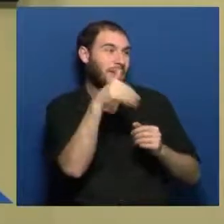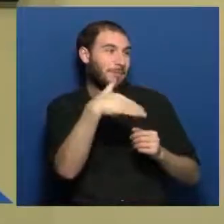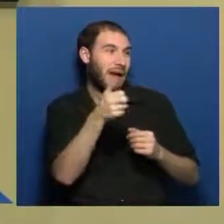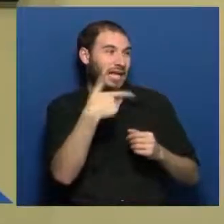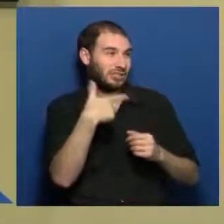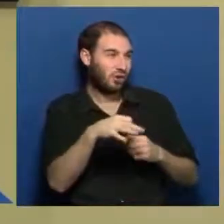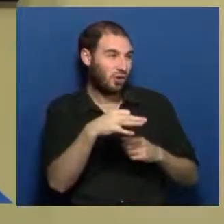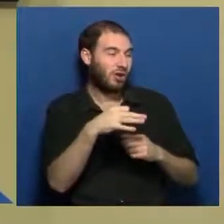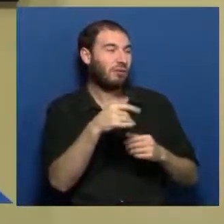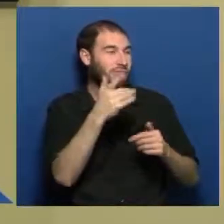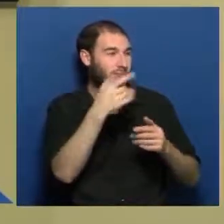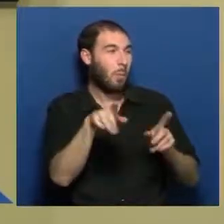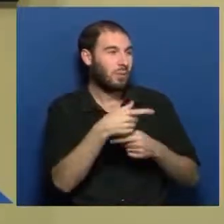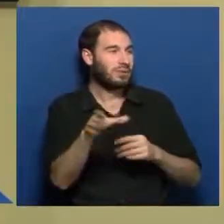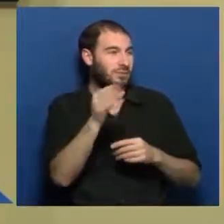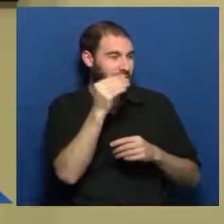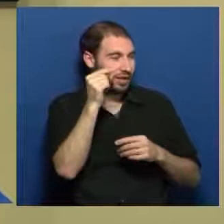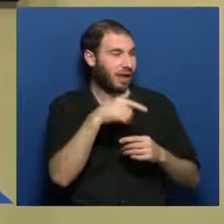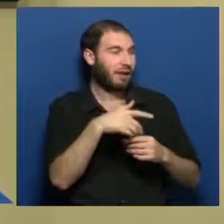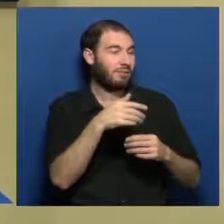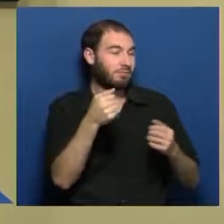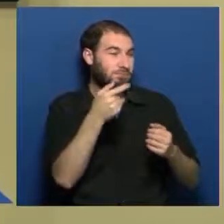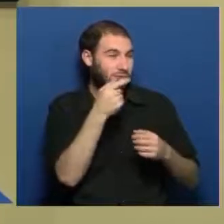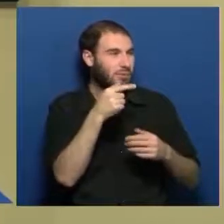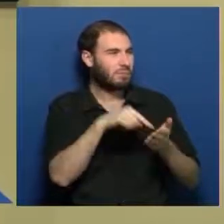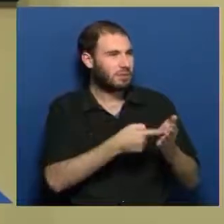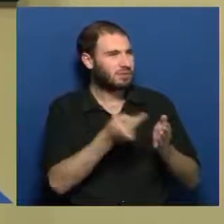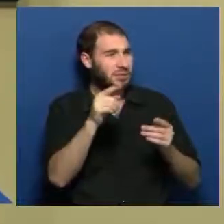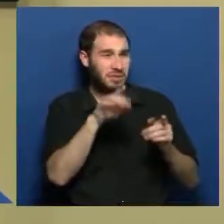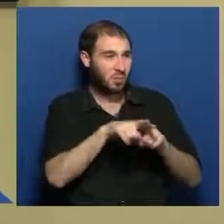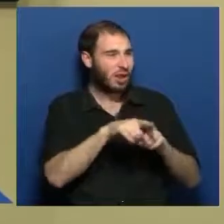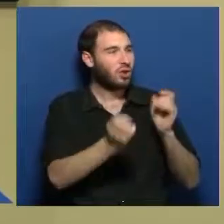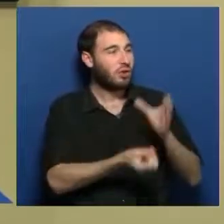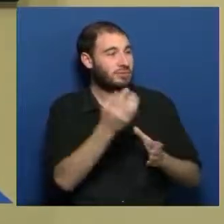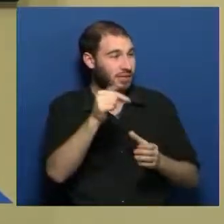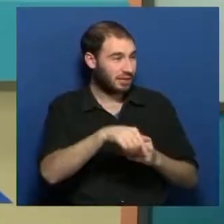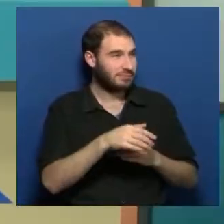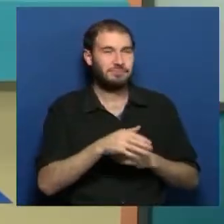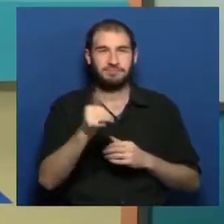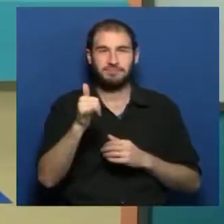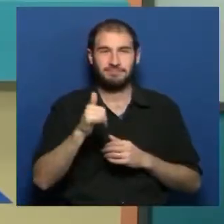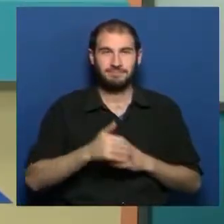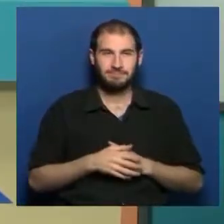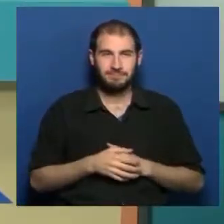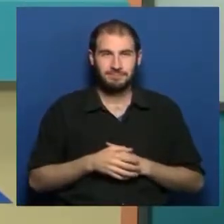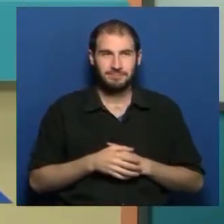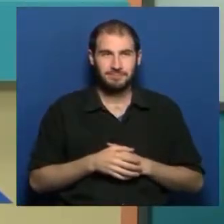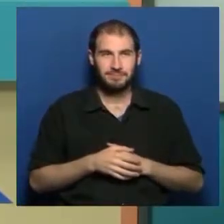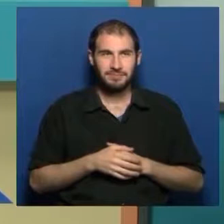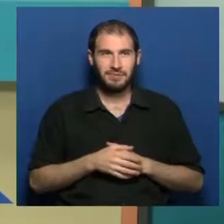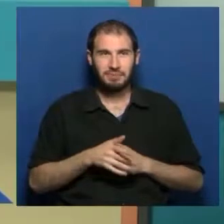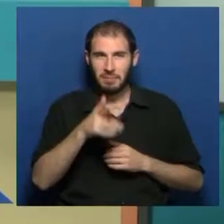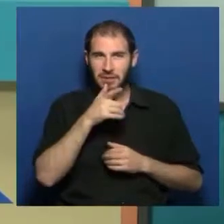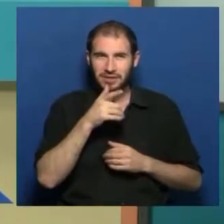manso, y la música independiente de Mendoza está pegando fuerte, y el porteño nos dice manso indie, así que surgió de estos toques, ¿no? Sí. Tal cual. Sí, bueno, creo que